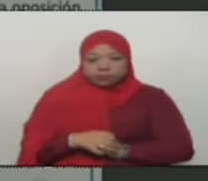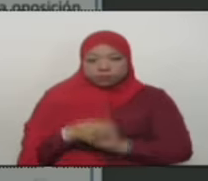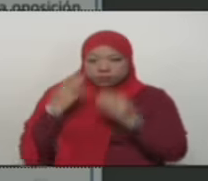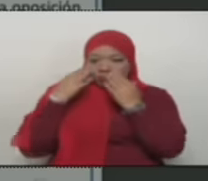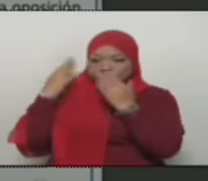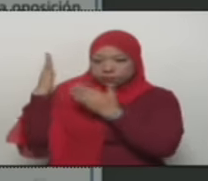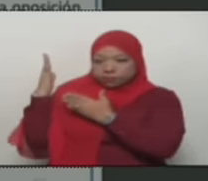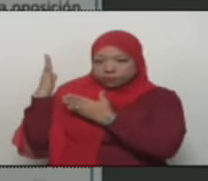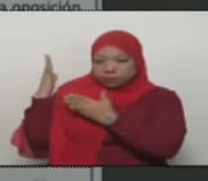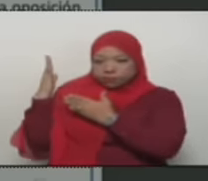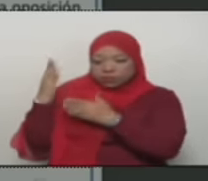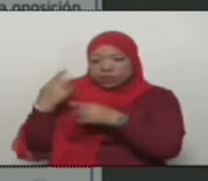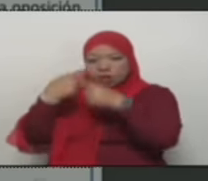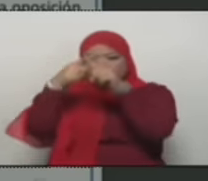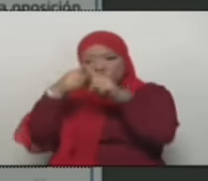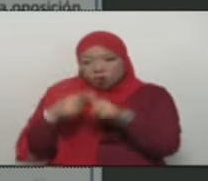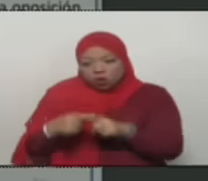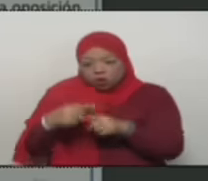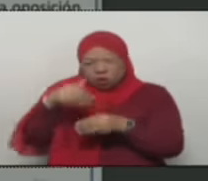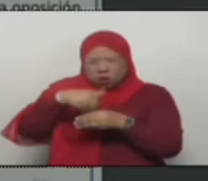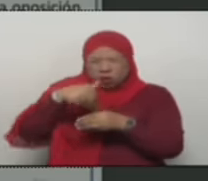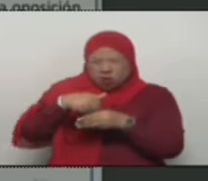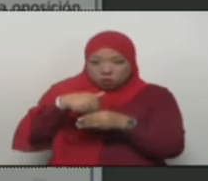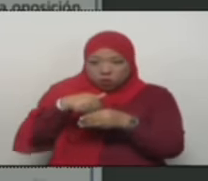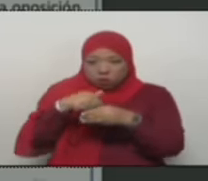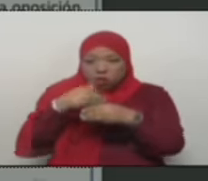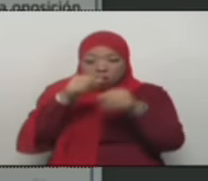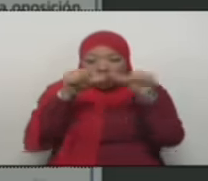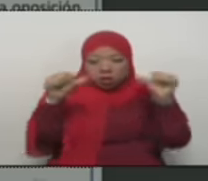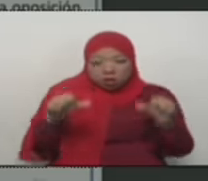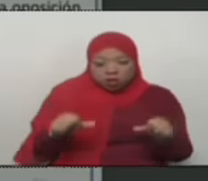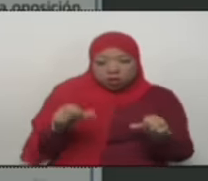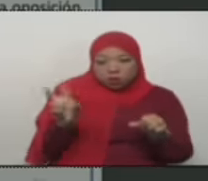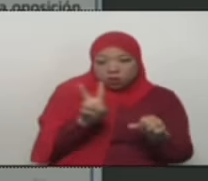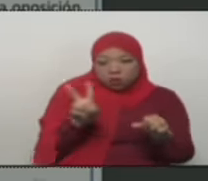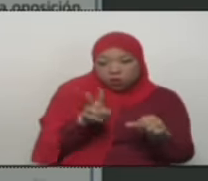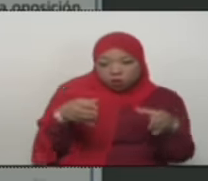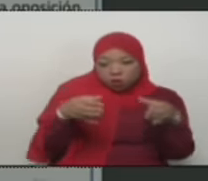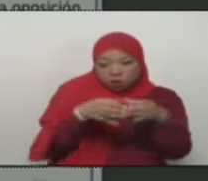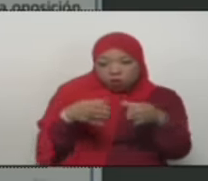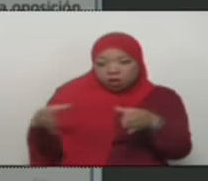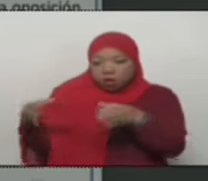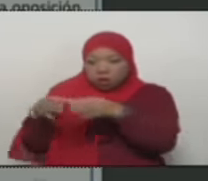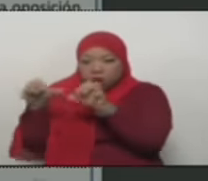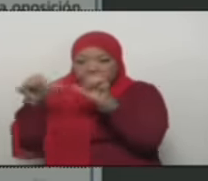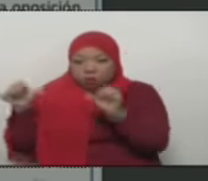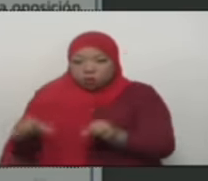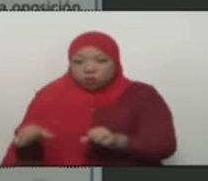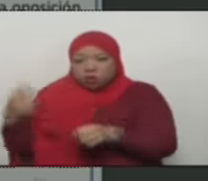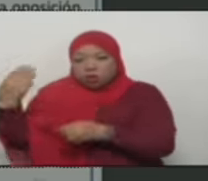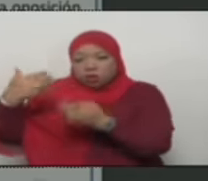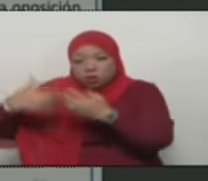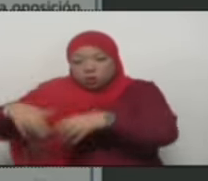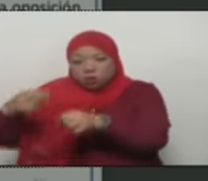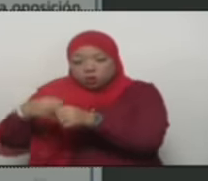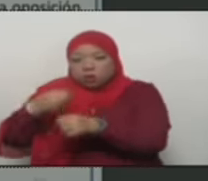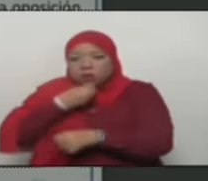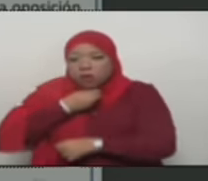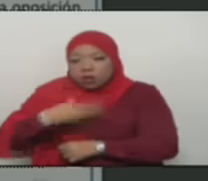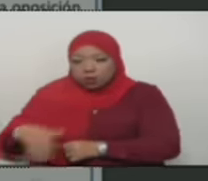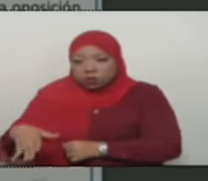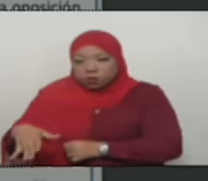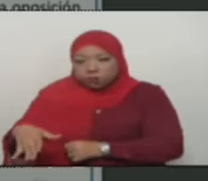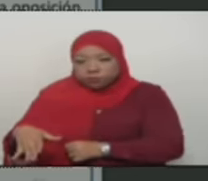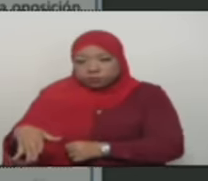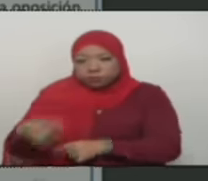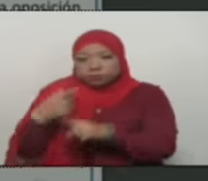Conteo Paralelo de Votos, se llama PVT, Parallel Vote Tabulation en inglés, que científicamente demostró que Maduro perdió.